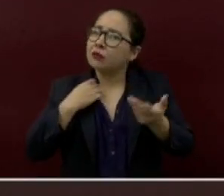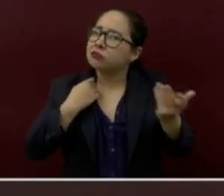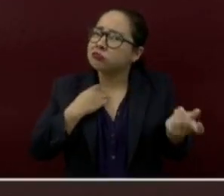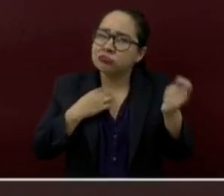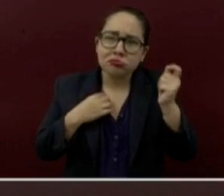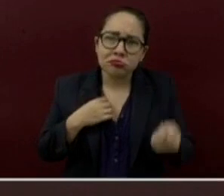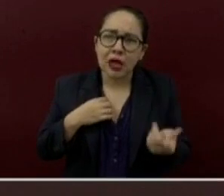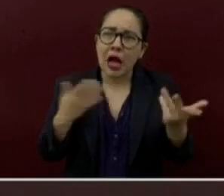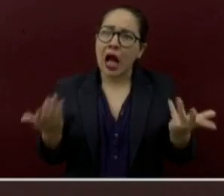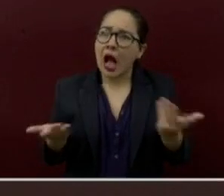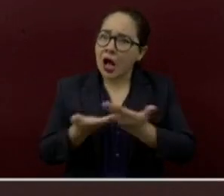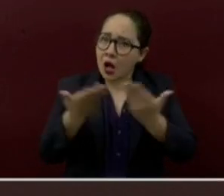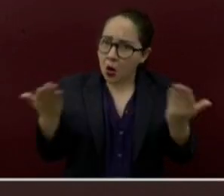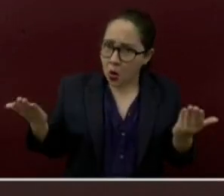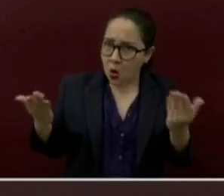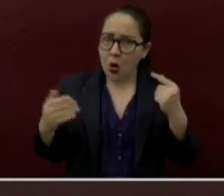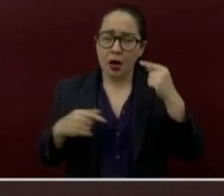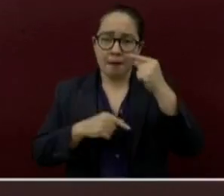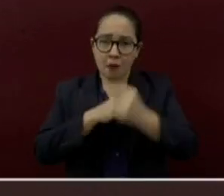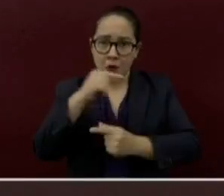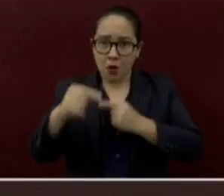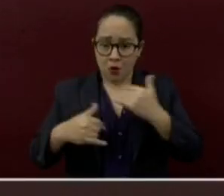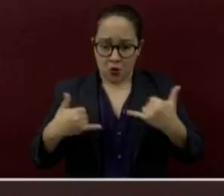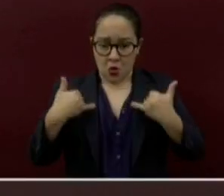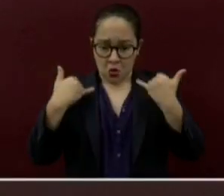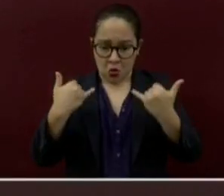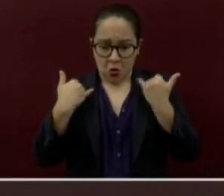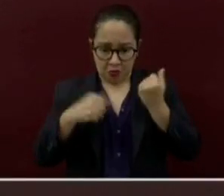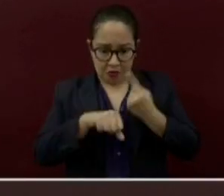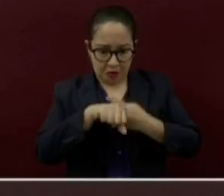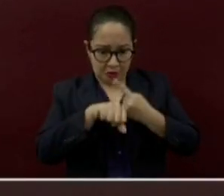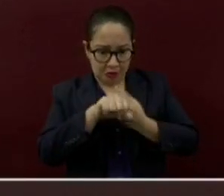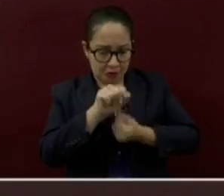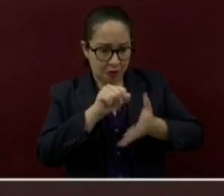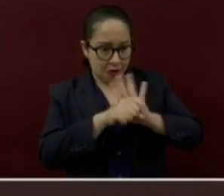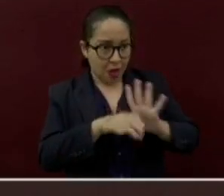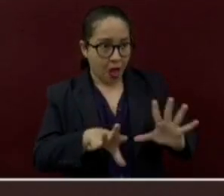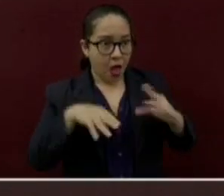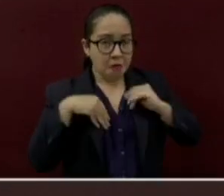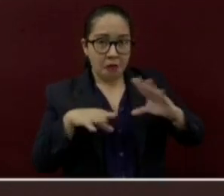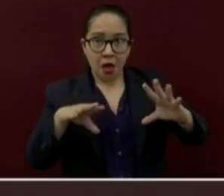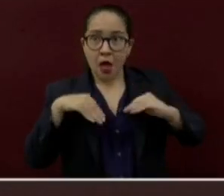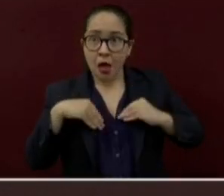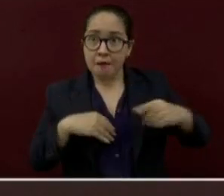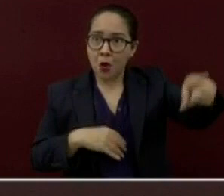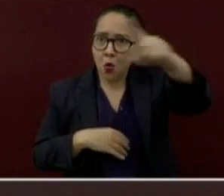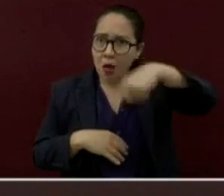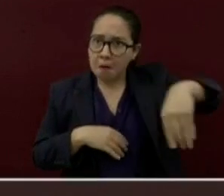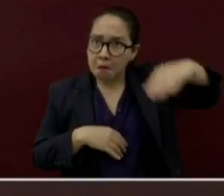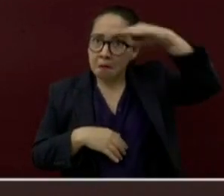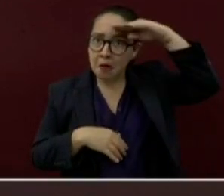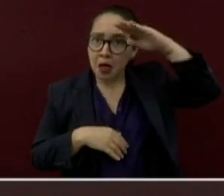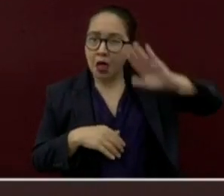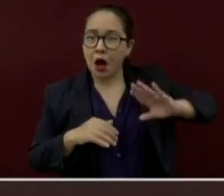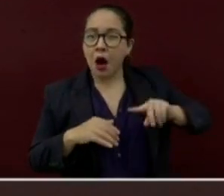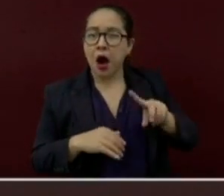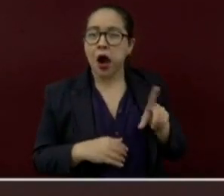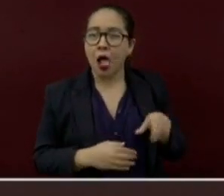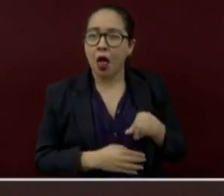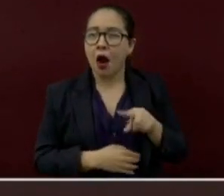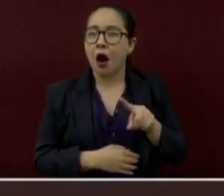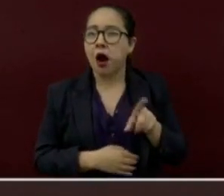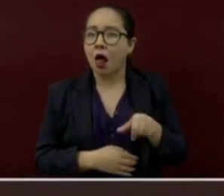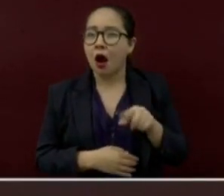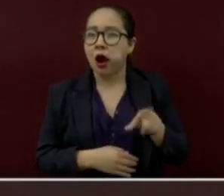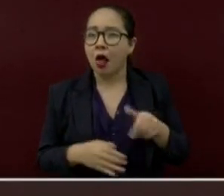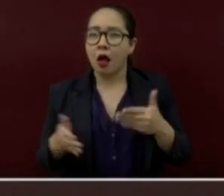comienza a tener contagios en menores de 18 años no dejen pasar tanto tiempo para acudir al hospital miren